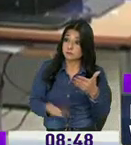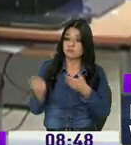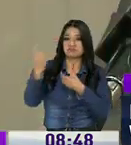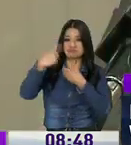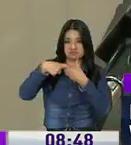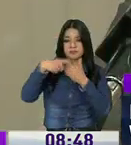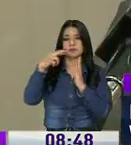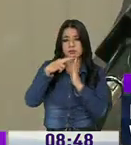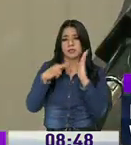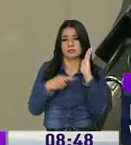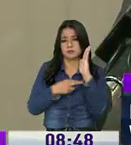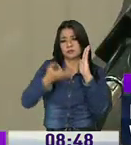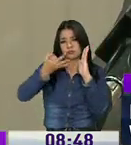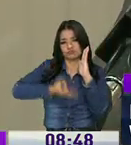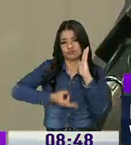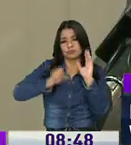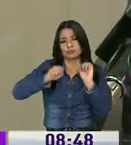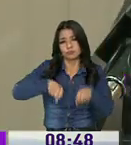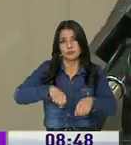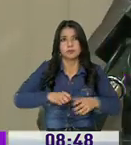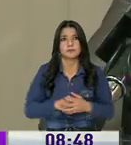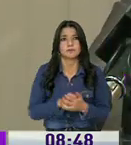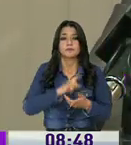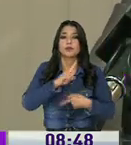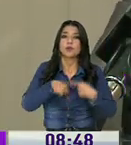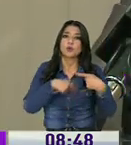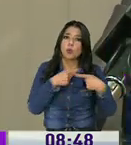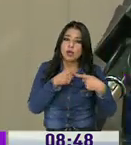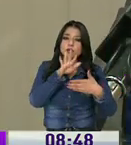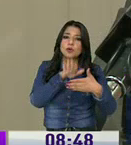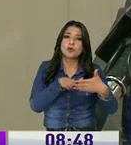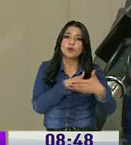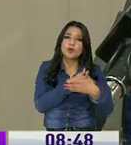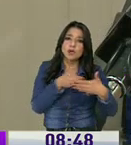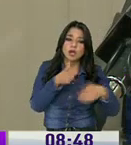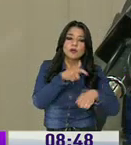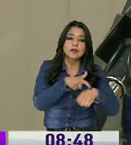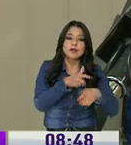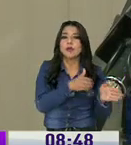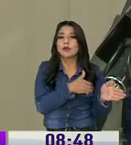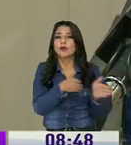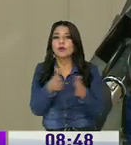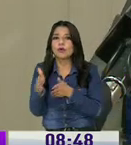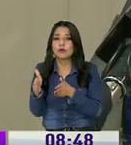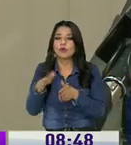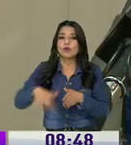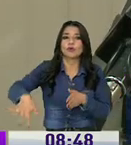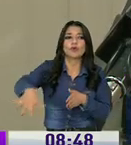requisito. ¿Cuándo y de qué horas a qué horas van a estar las brigadas